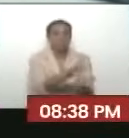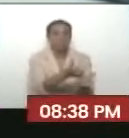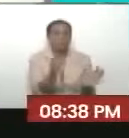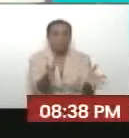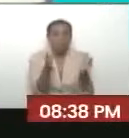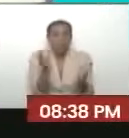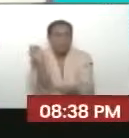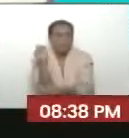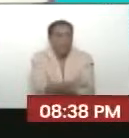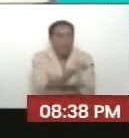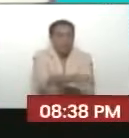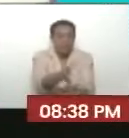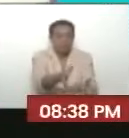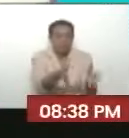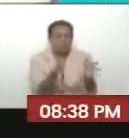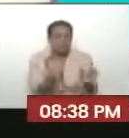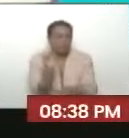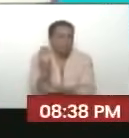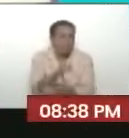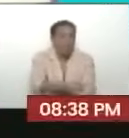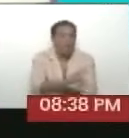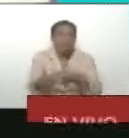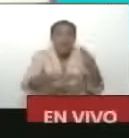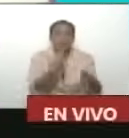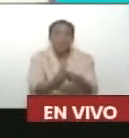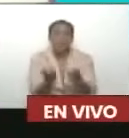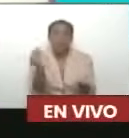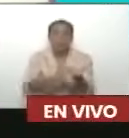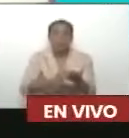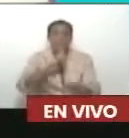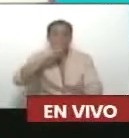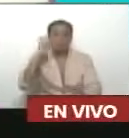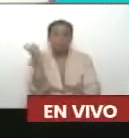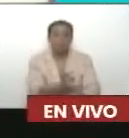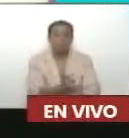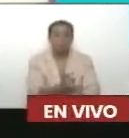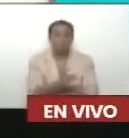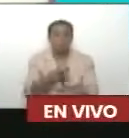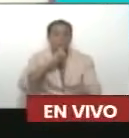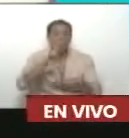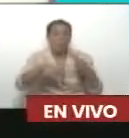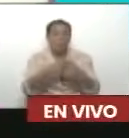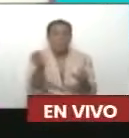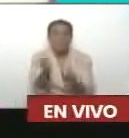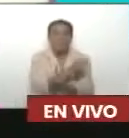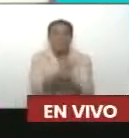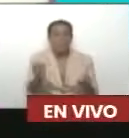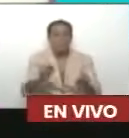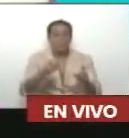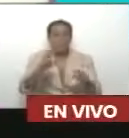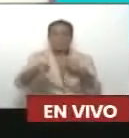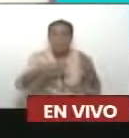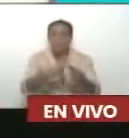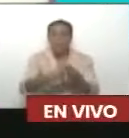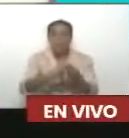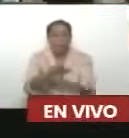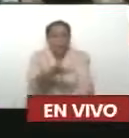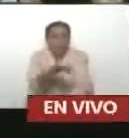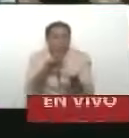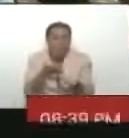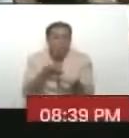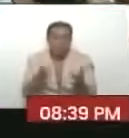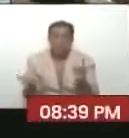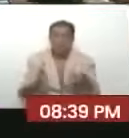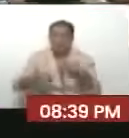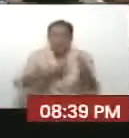Y decimos desde Venezuela, nunca más violencia, nunca más odio, nunca más división, nunca más guarimba, nunca